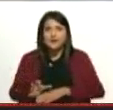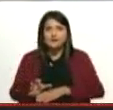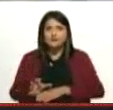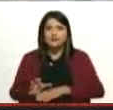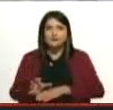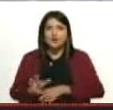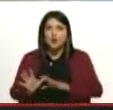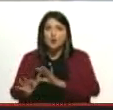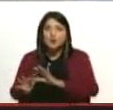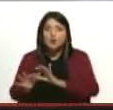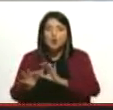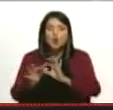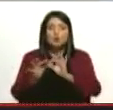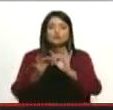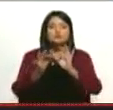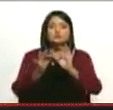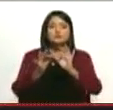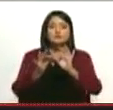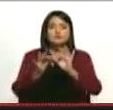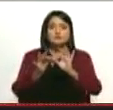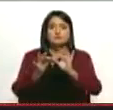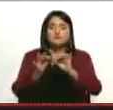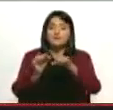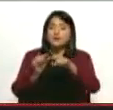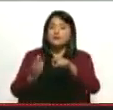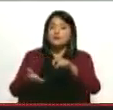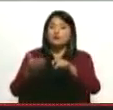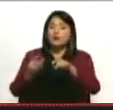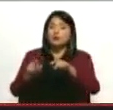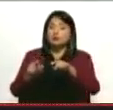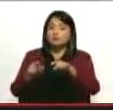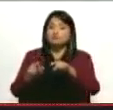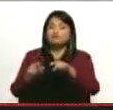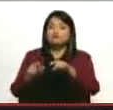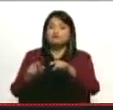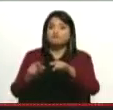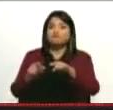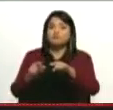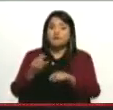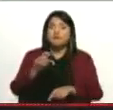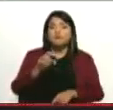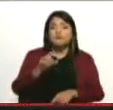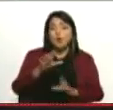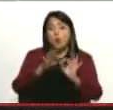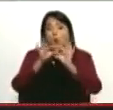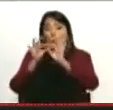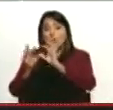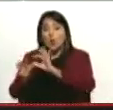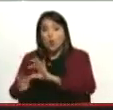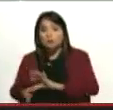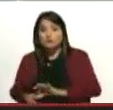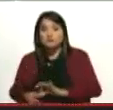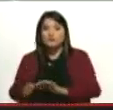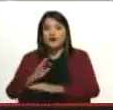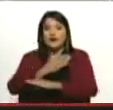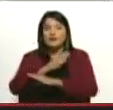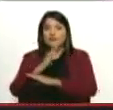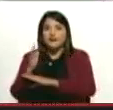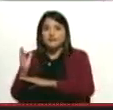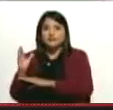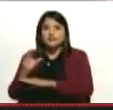de este mecanismo que tiene enorme potencial caricón será el puente